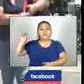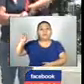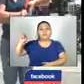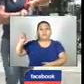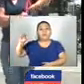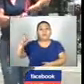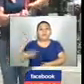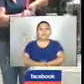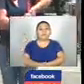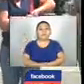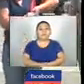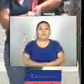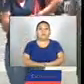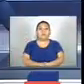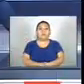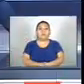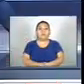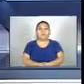de Ernesto Cornejo.